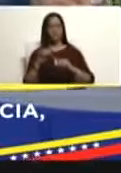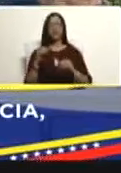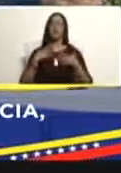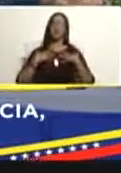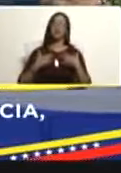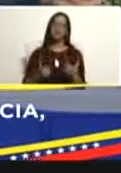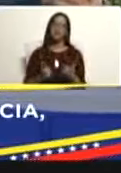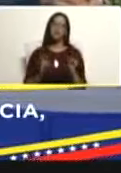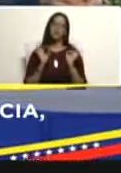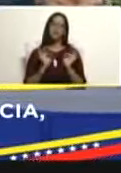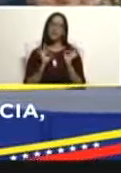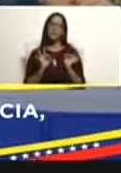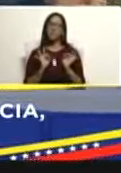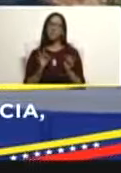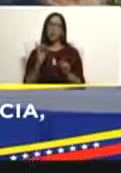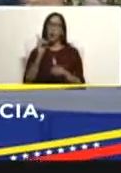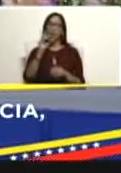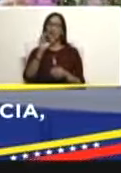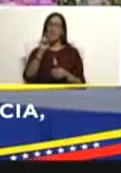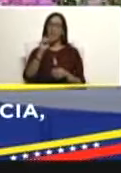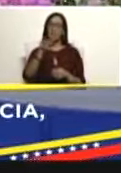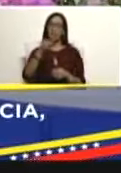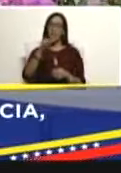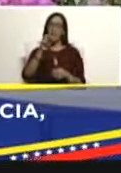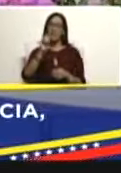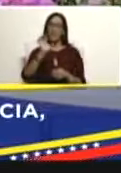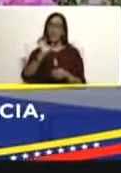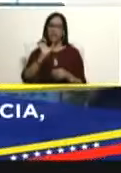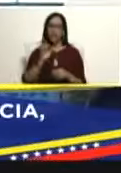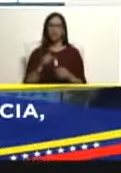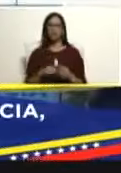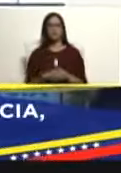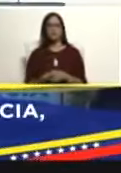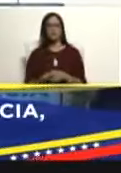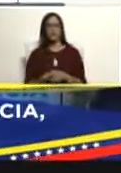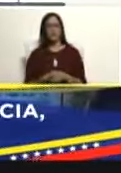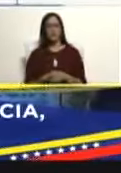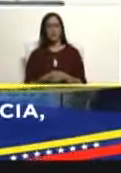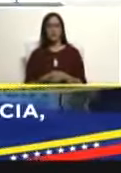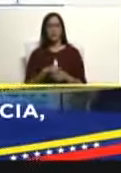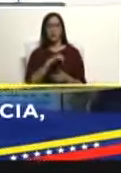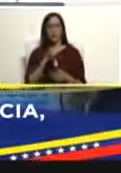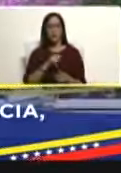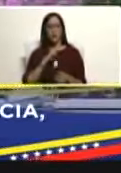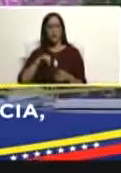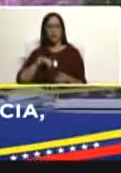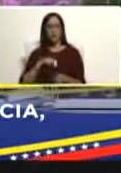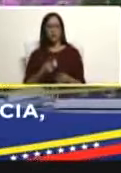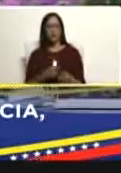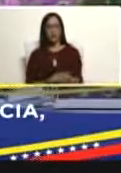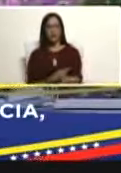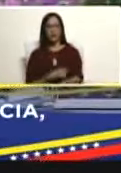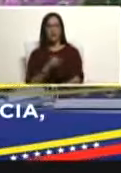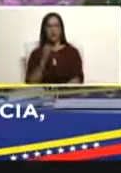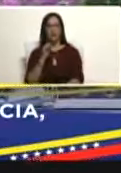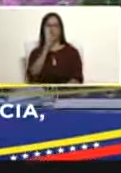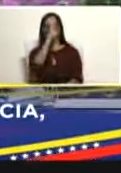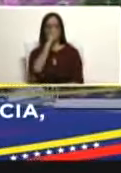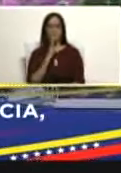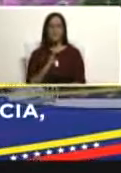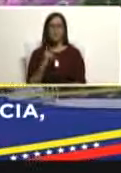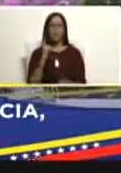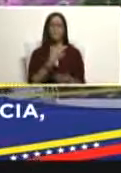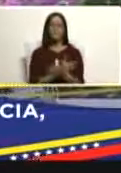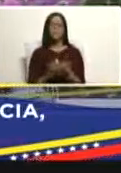y particularmente con el dengue como expresión de esa crisis. Como el dengue, igualmente nuestro hermano Brasil, con más de 1.500.000